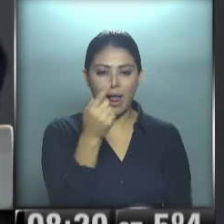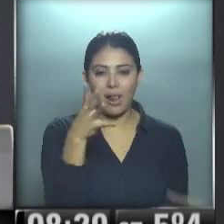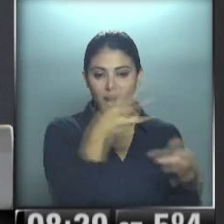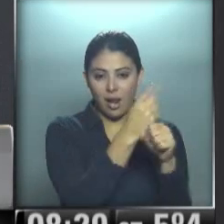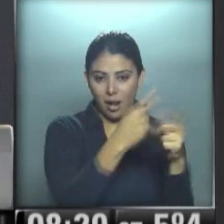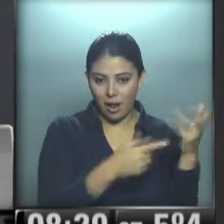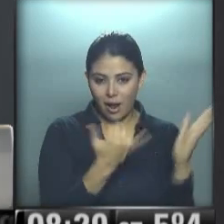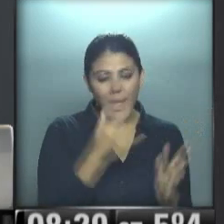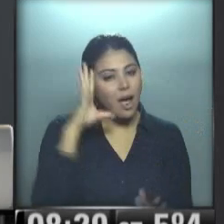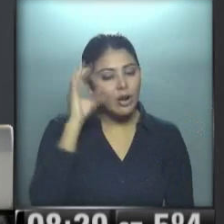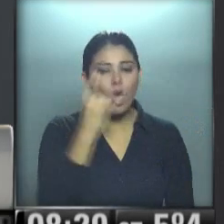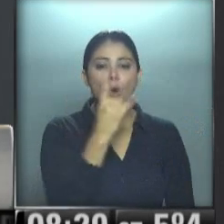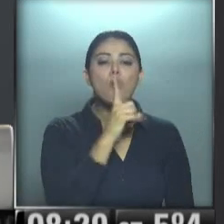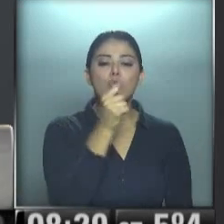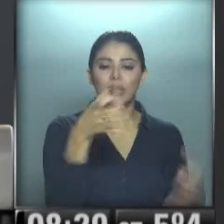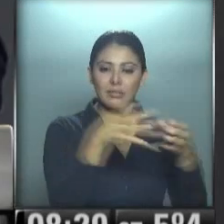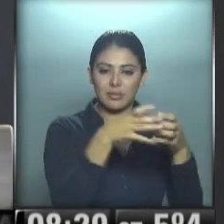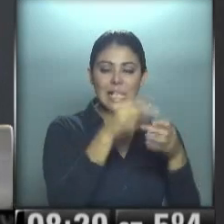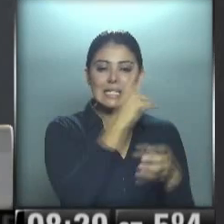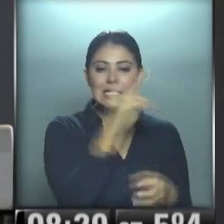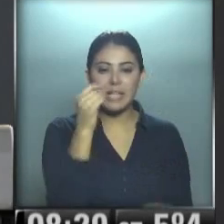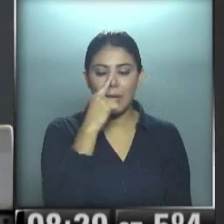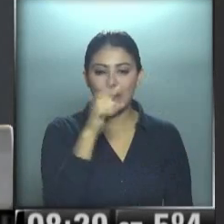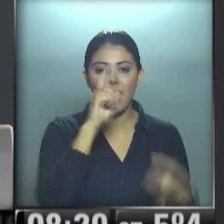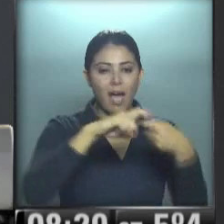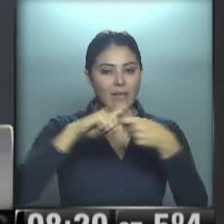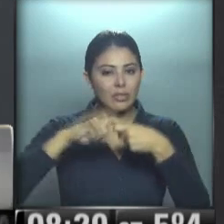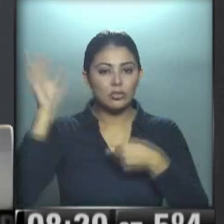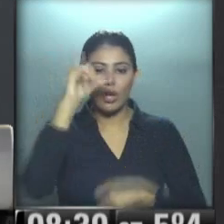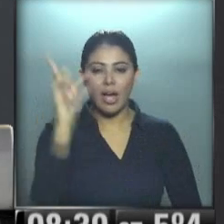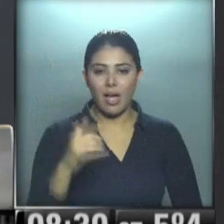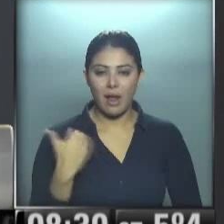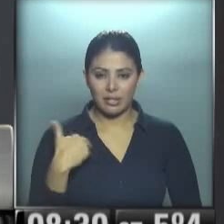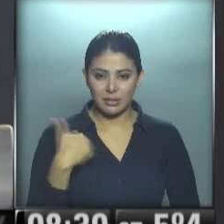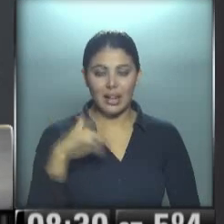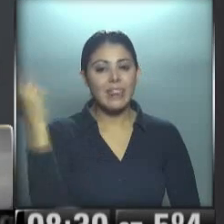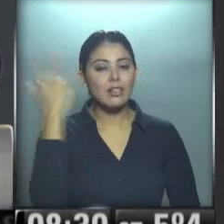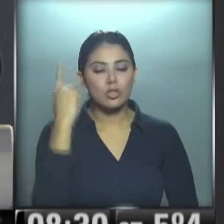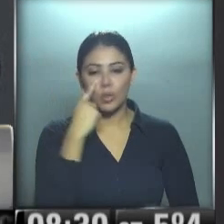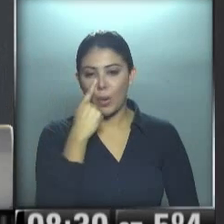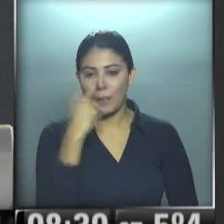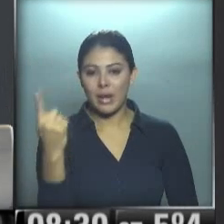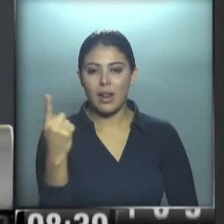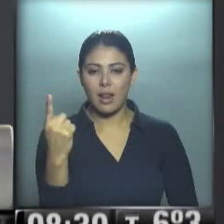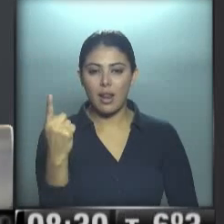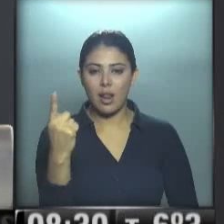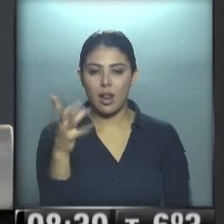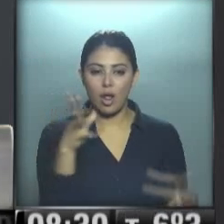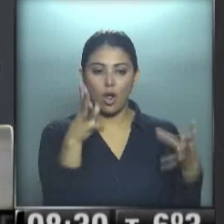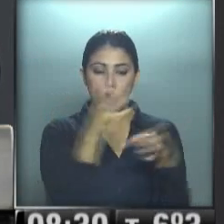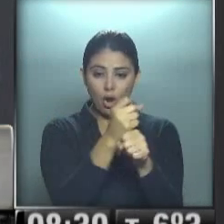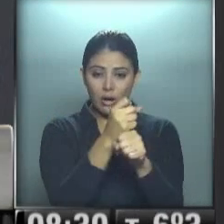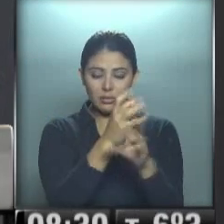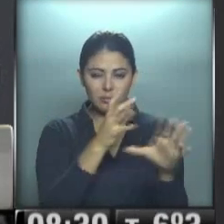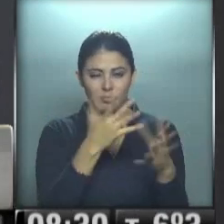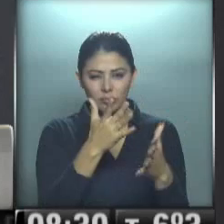recordemos que usted tiene cerca de 100 mil afiliados en todo el país estos 18 mil unidades tienen